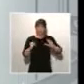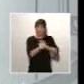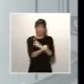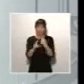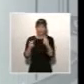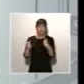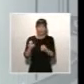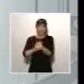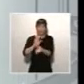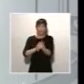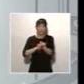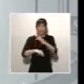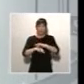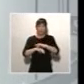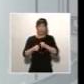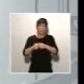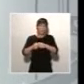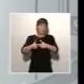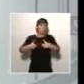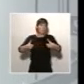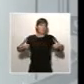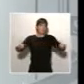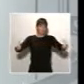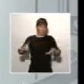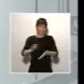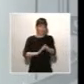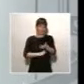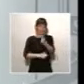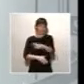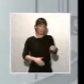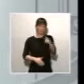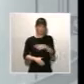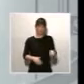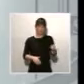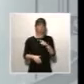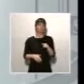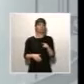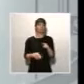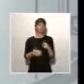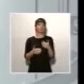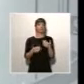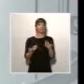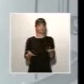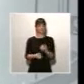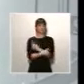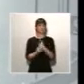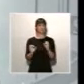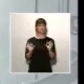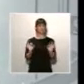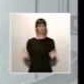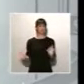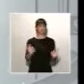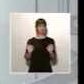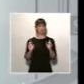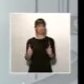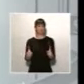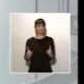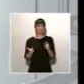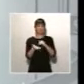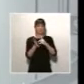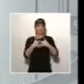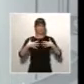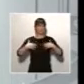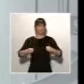seguramente van a ir apareciendo en estas próximas semanas y para los que estamos preparando y estamos preparando el sistema sanitario.